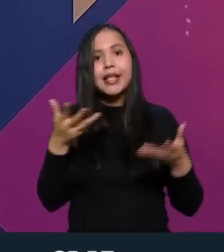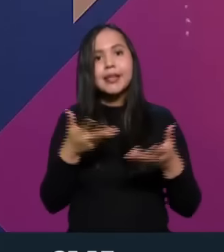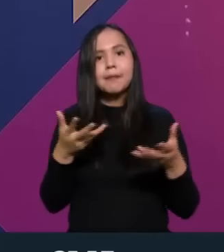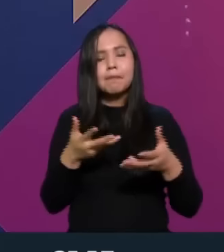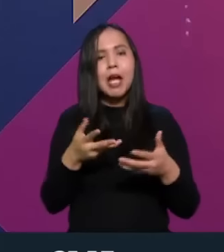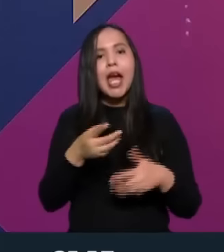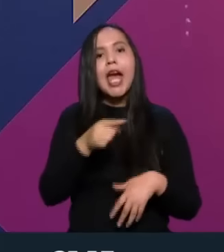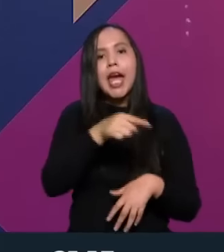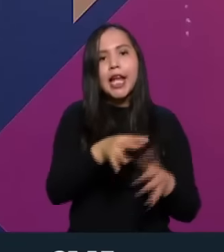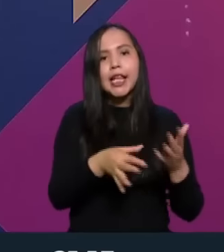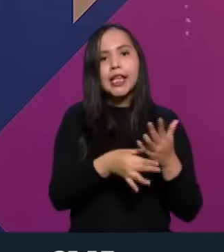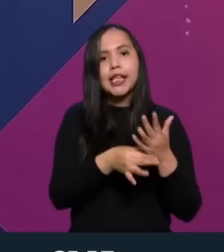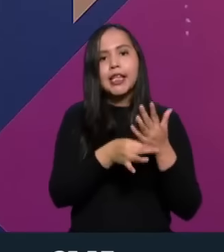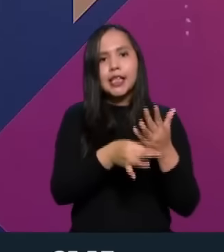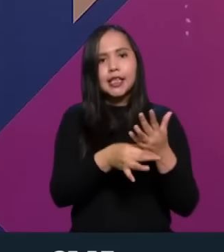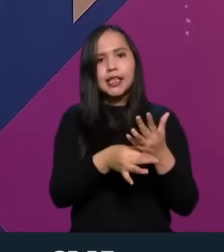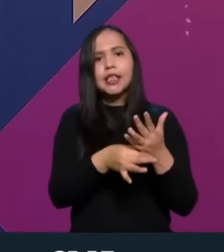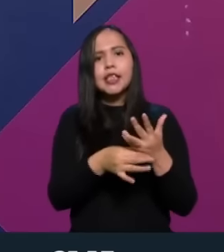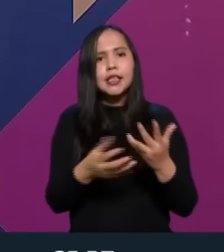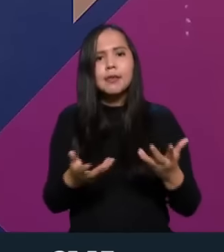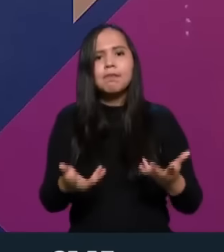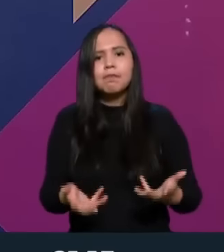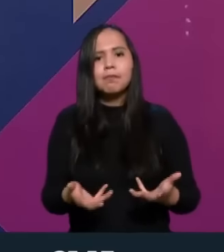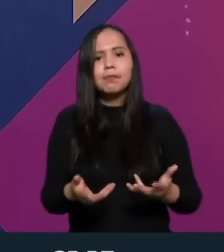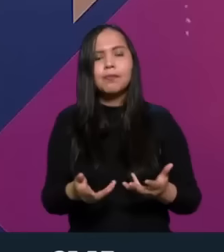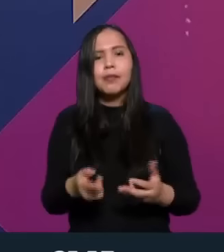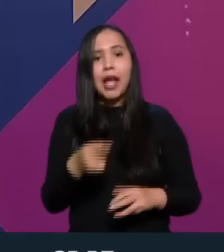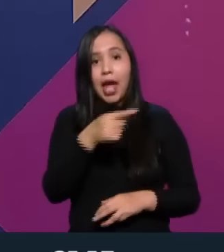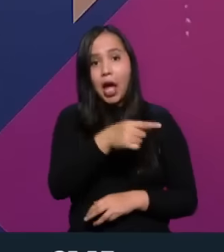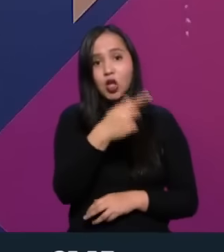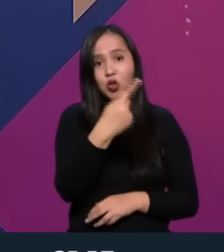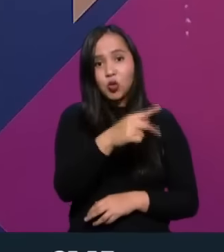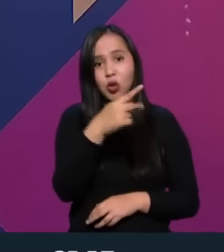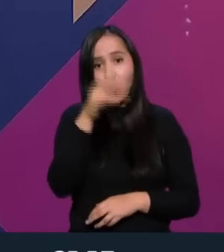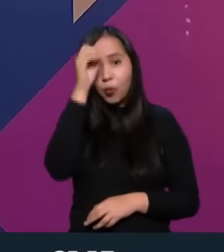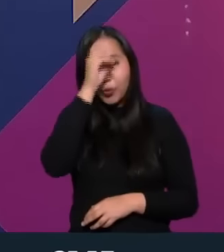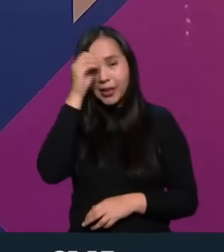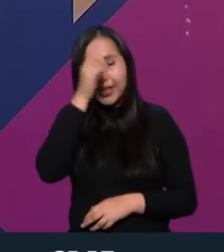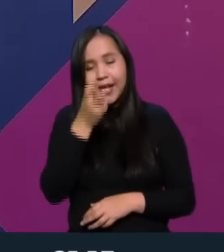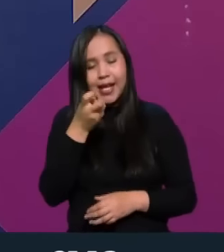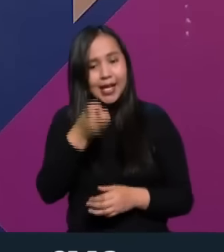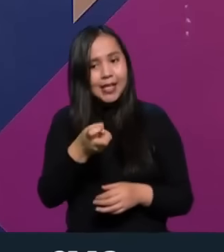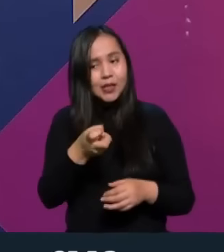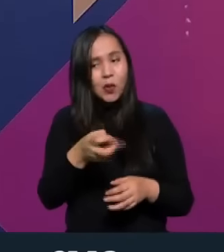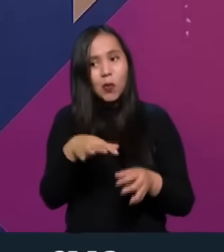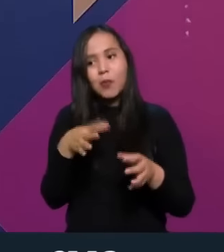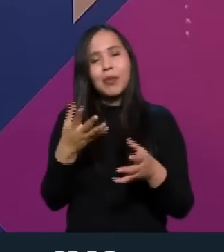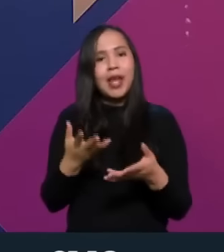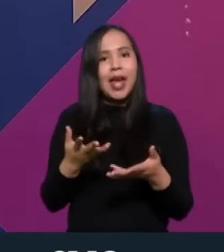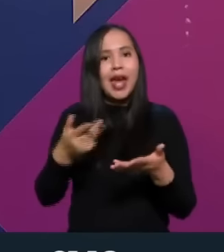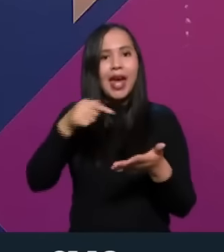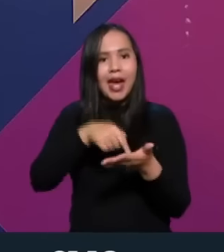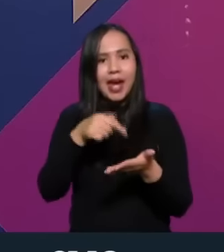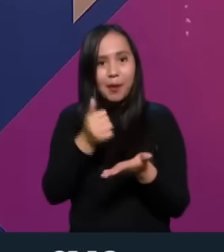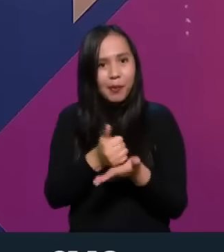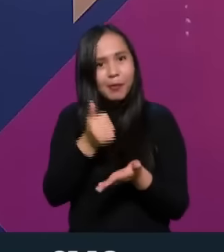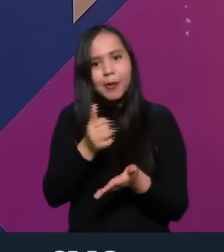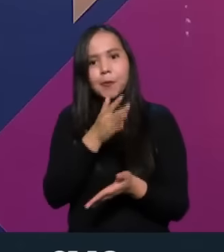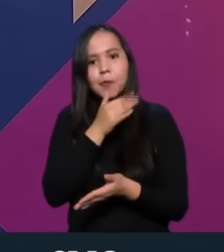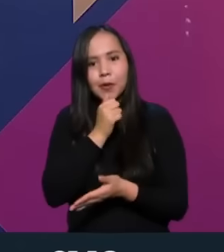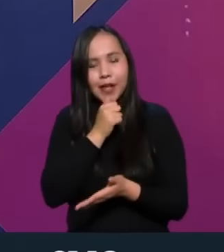y manifiesta que para su interpretación es improcedente este medio de impugnación, la